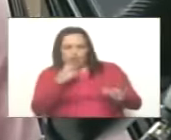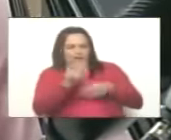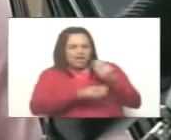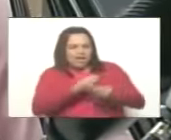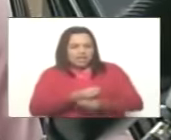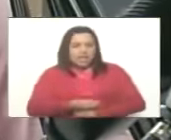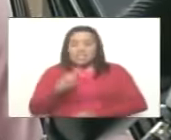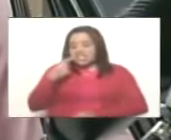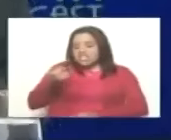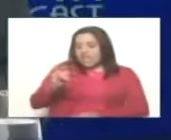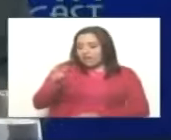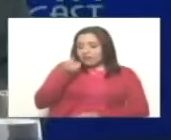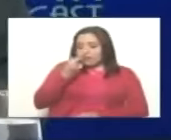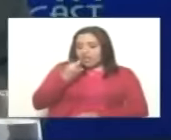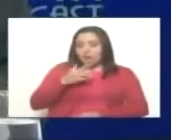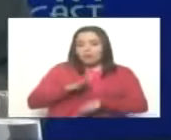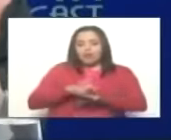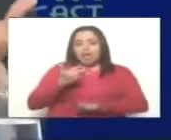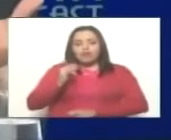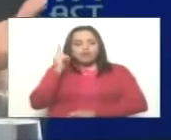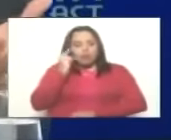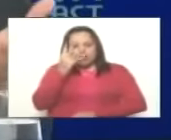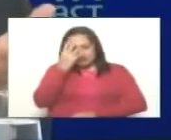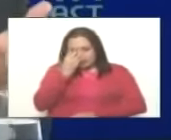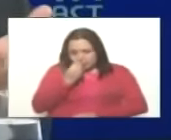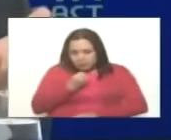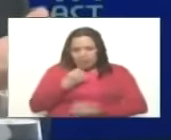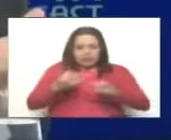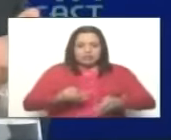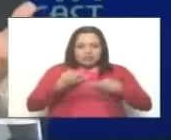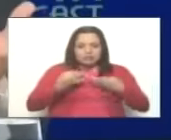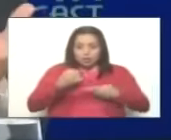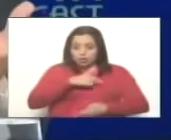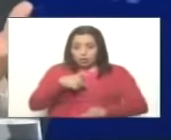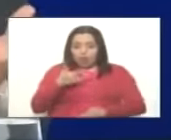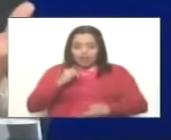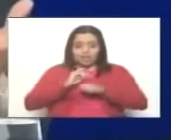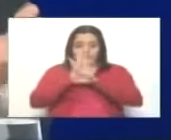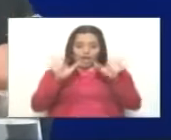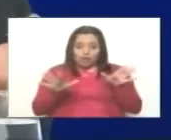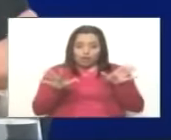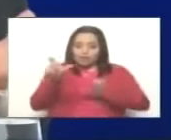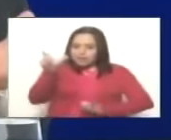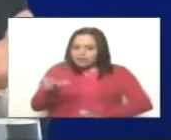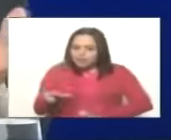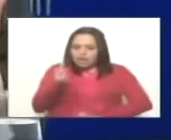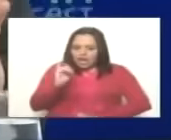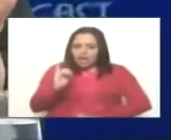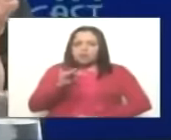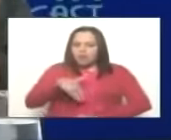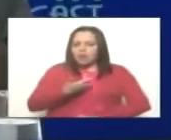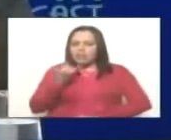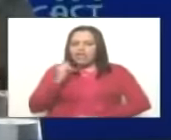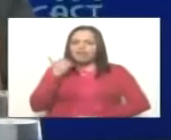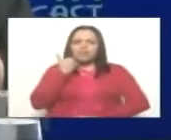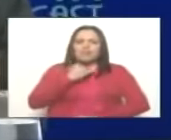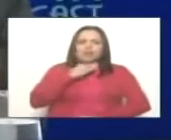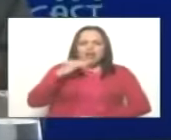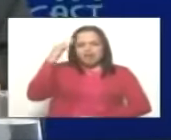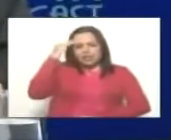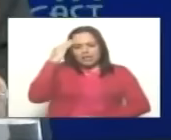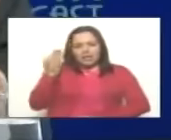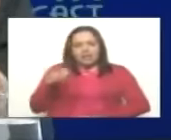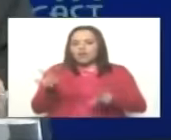está medicada porque era depresiva, maníaco-depresiva. Entonces estamos claros que es una persona psicópata. Bueno, lo típico de un